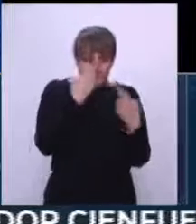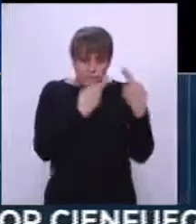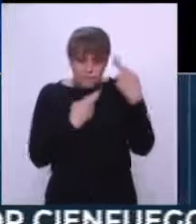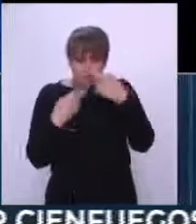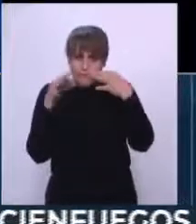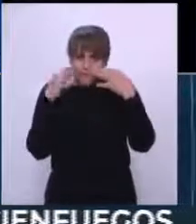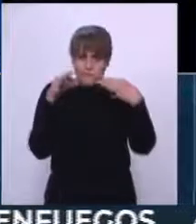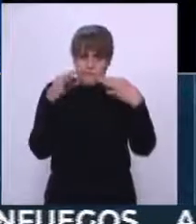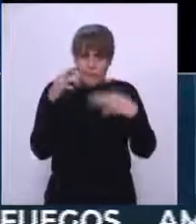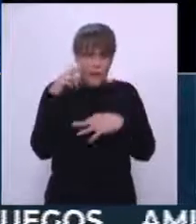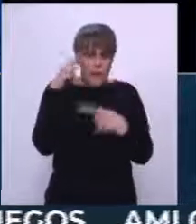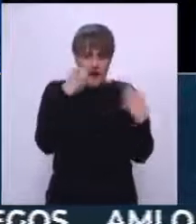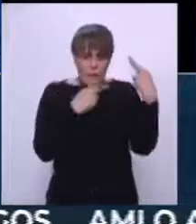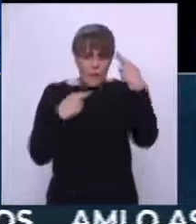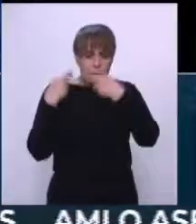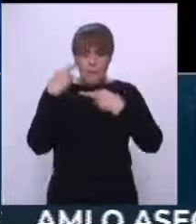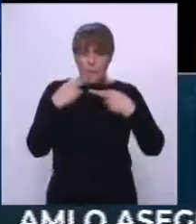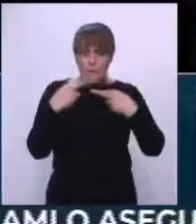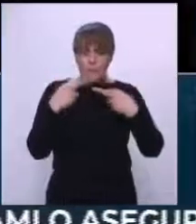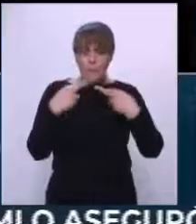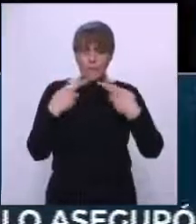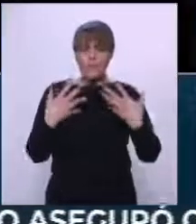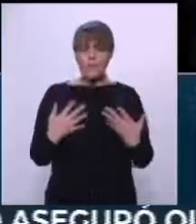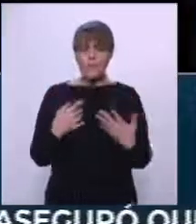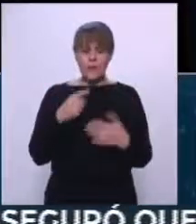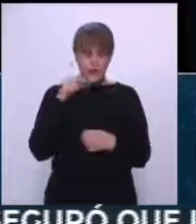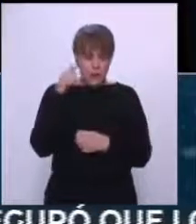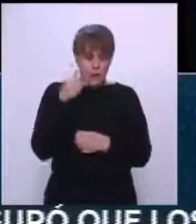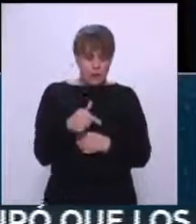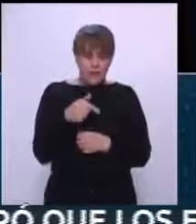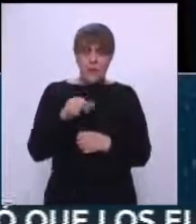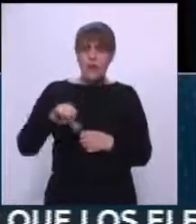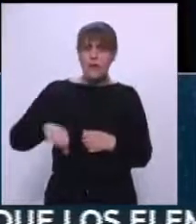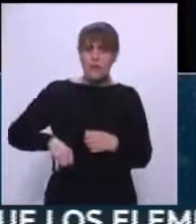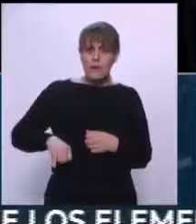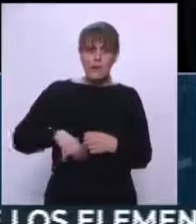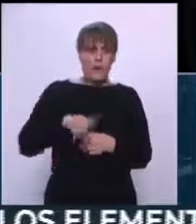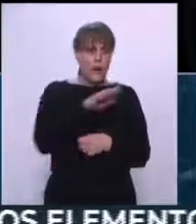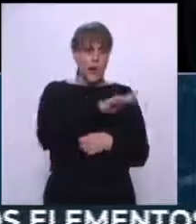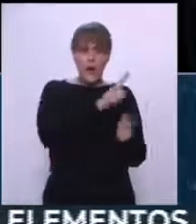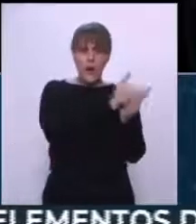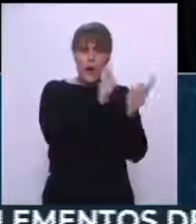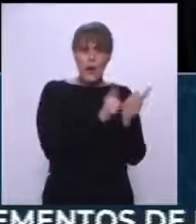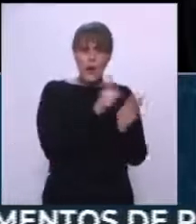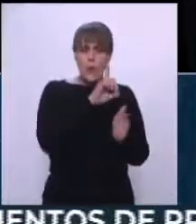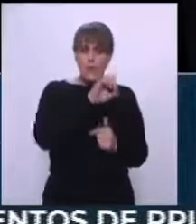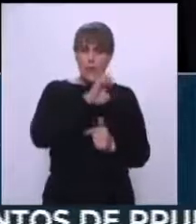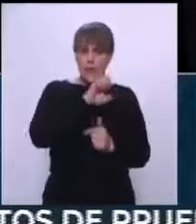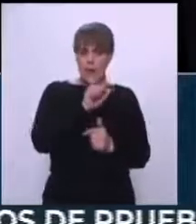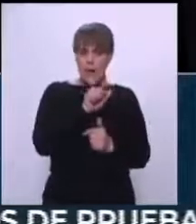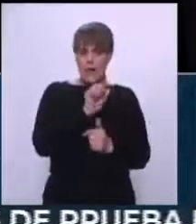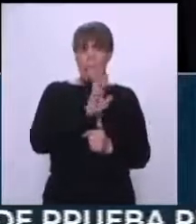este documento, pues me encuentro con algo interesante. Realmente la DEA pareciera ser que